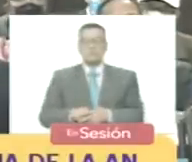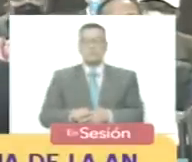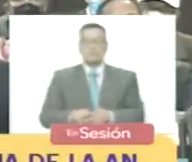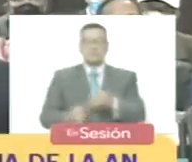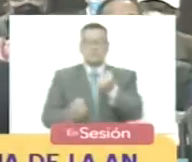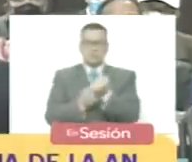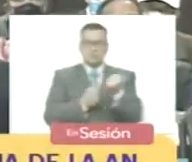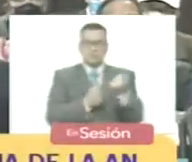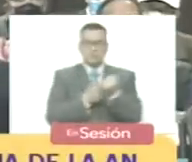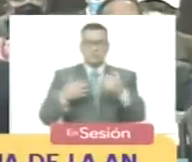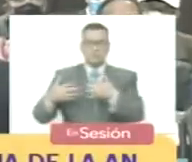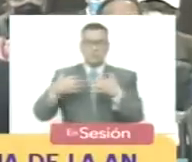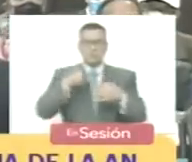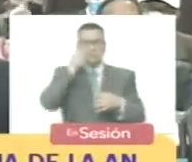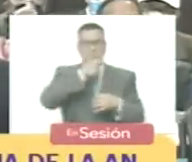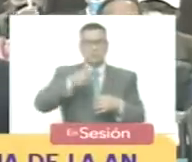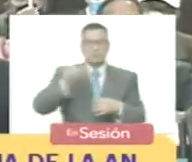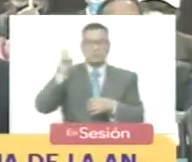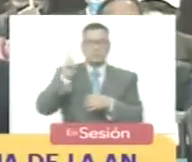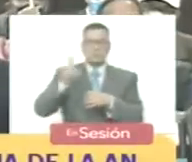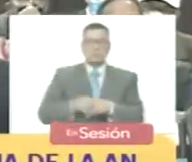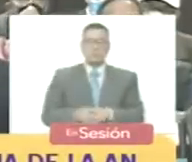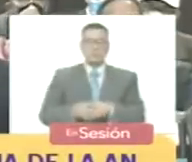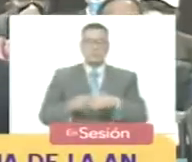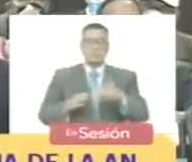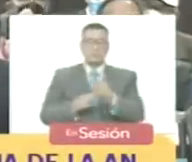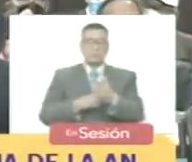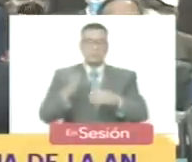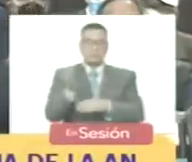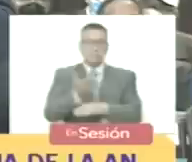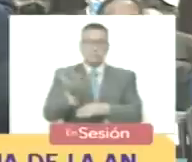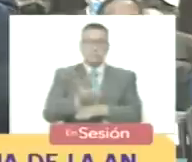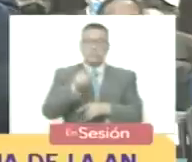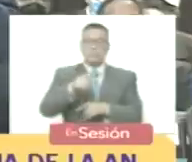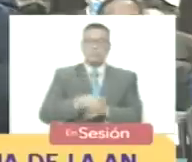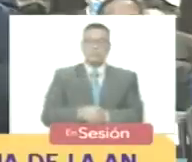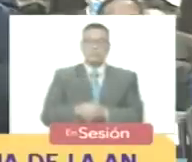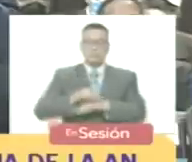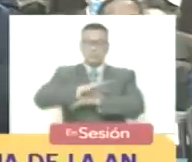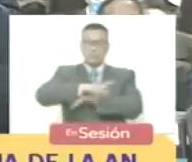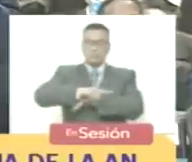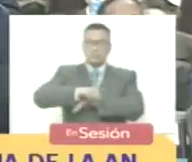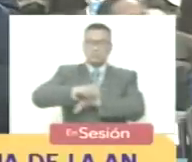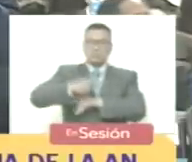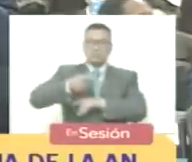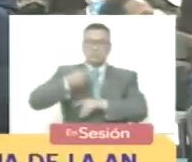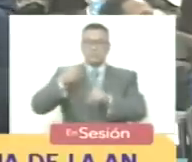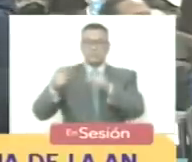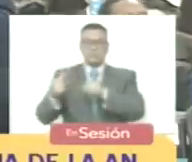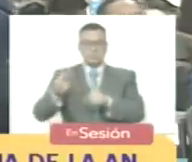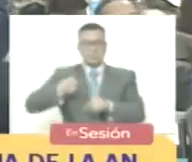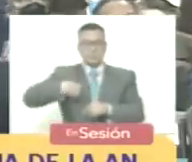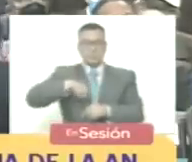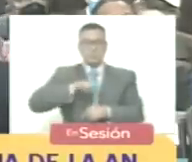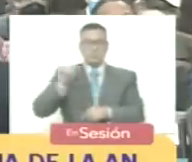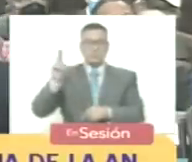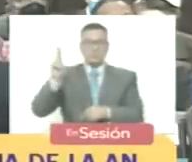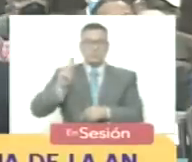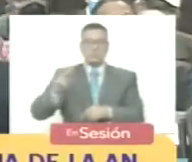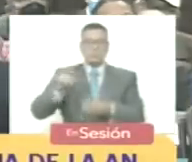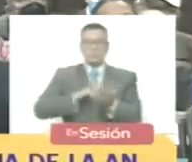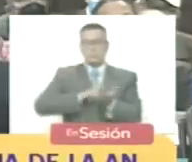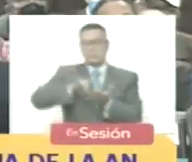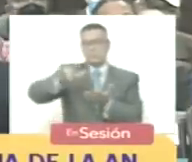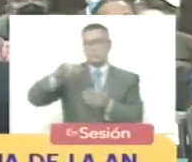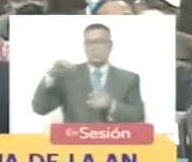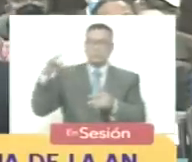respaldo de la lucha del pueblo venezolano contra las sanciones, contra el robo de la riqueza nacional y contra el avión y